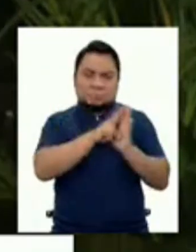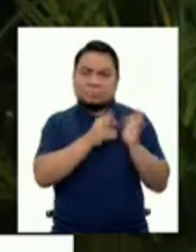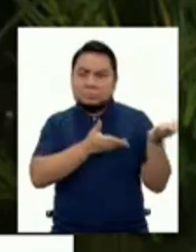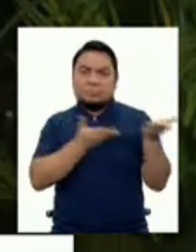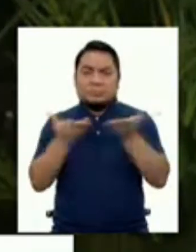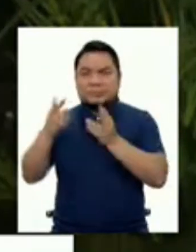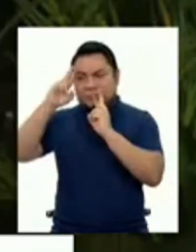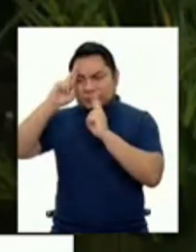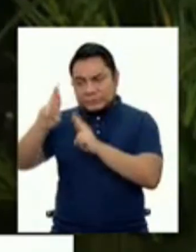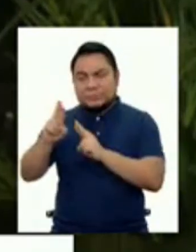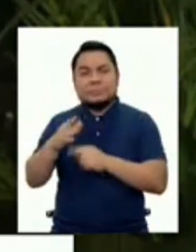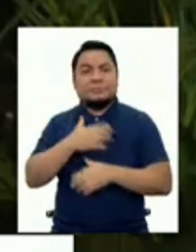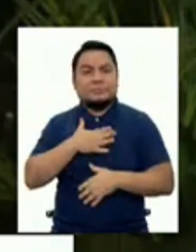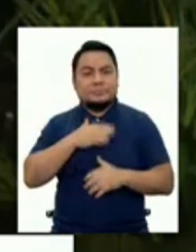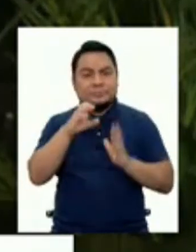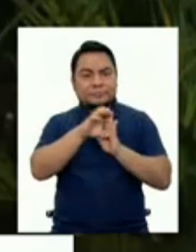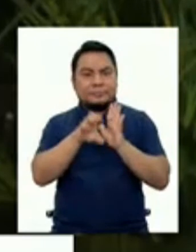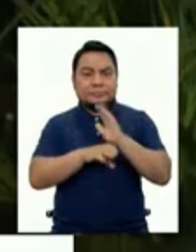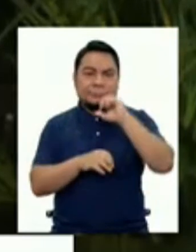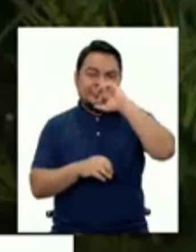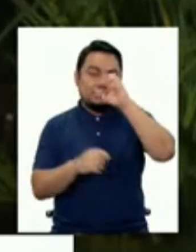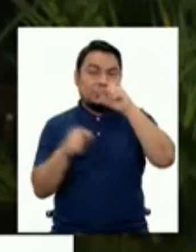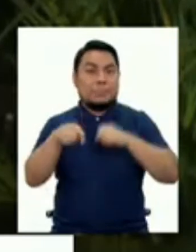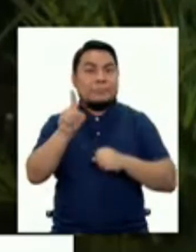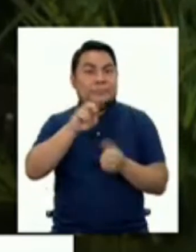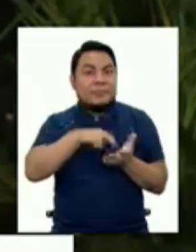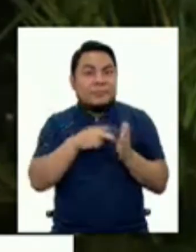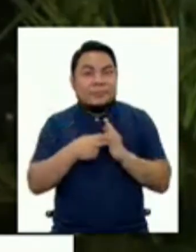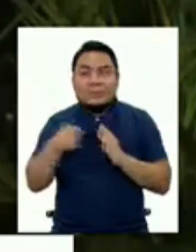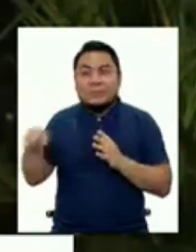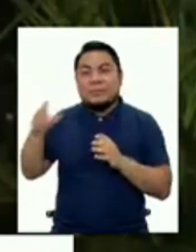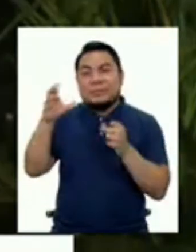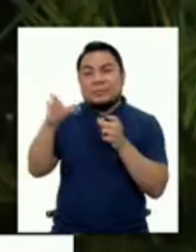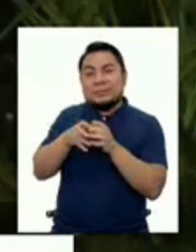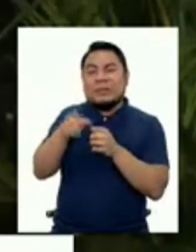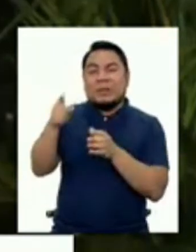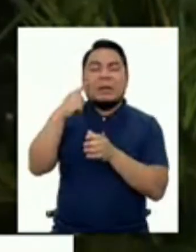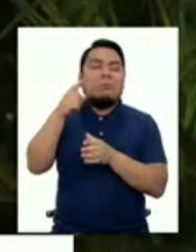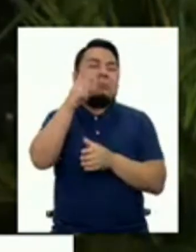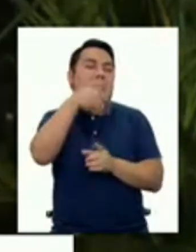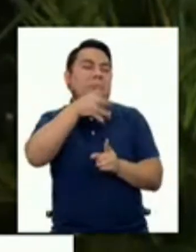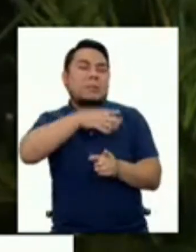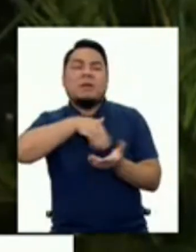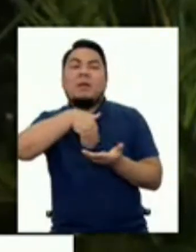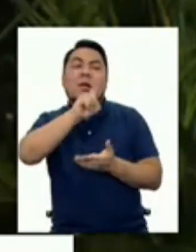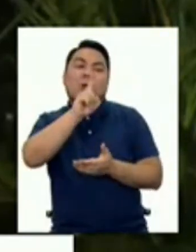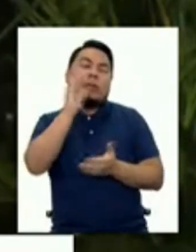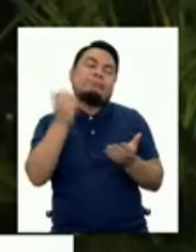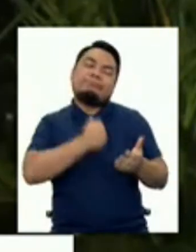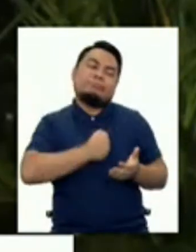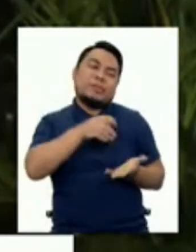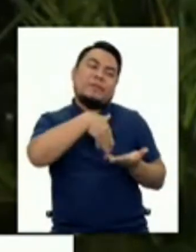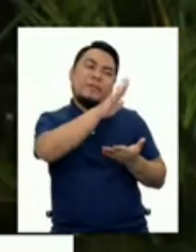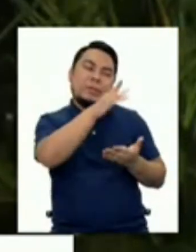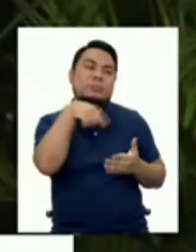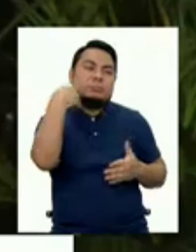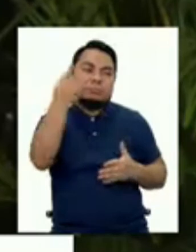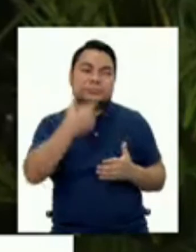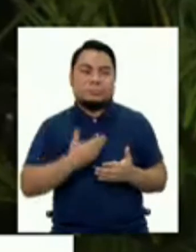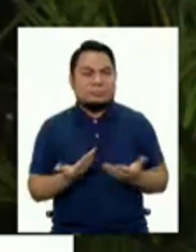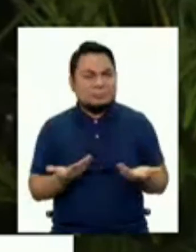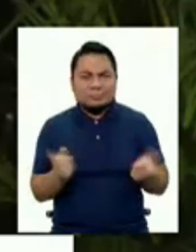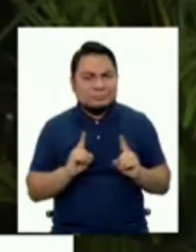siendo respetuosos de nuestra Constitución. Pero esto no puede llevarnos a otro extremo. Esto puede ser leído con